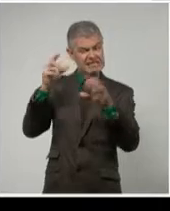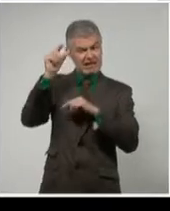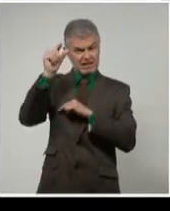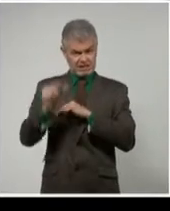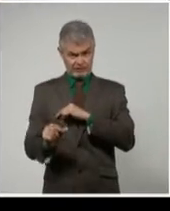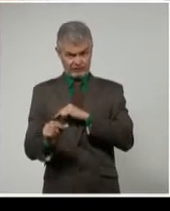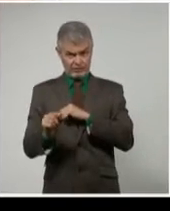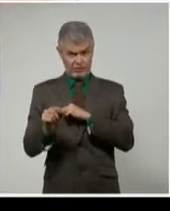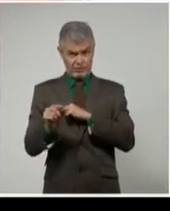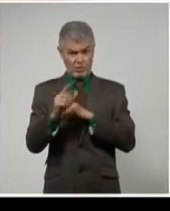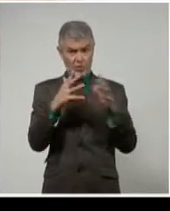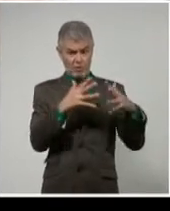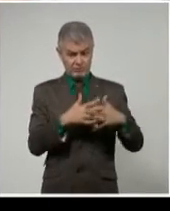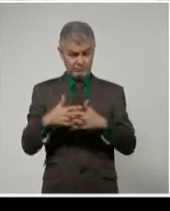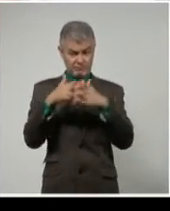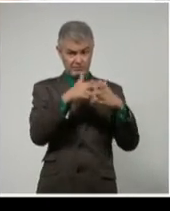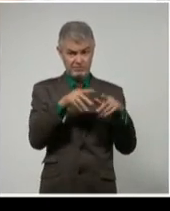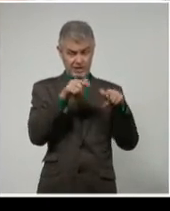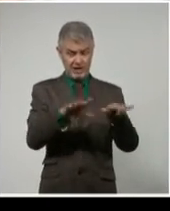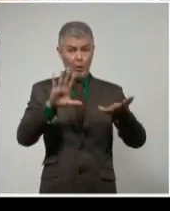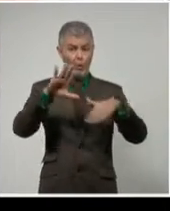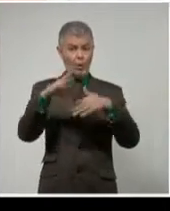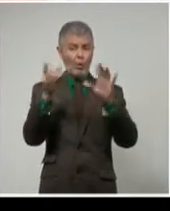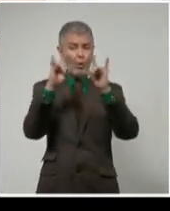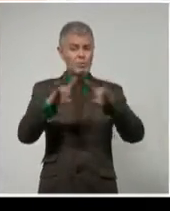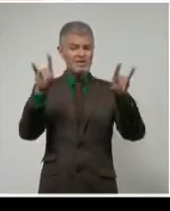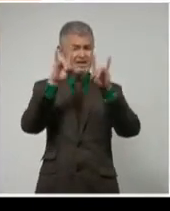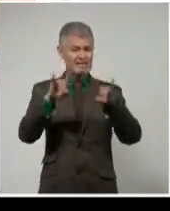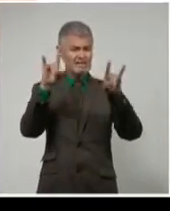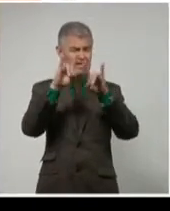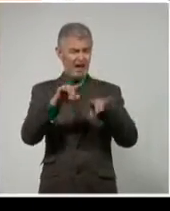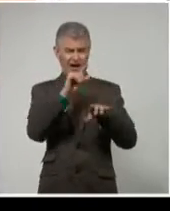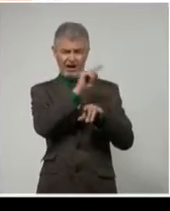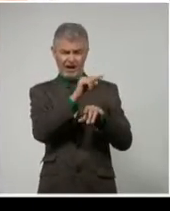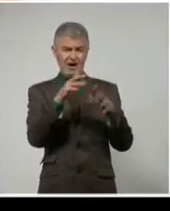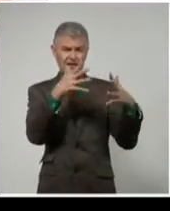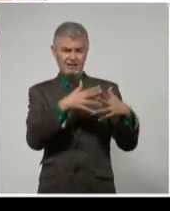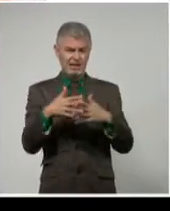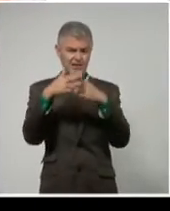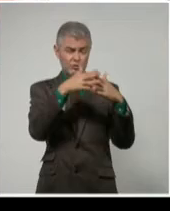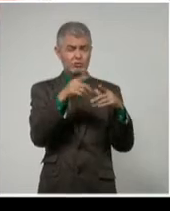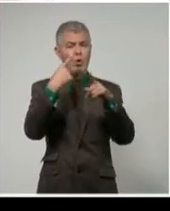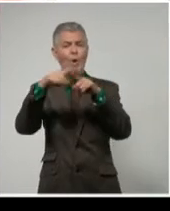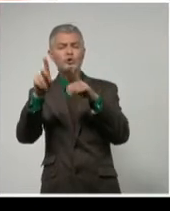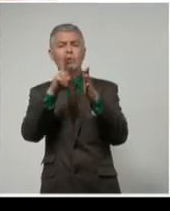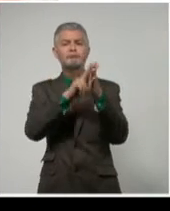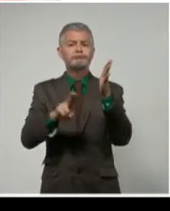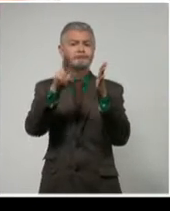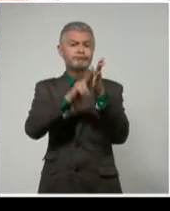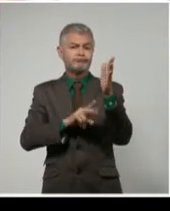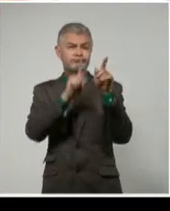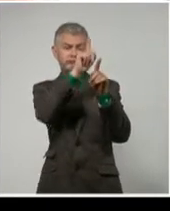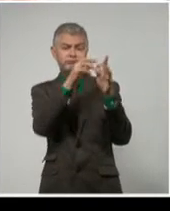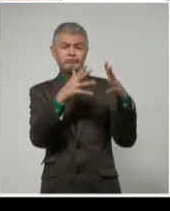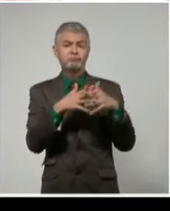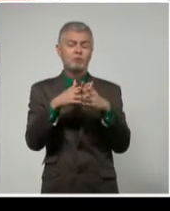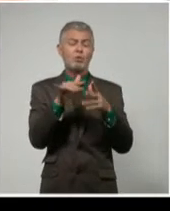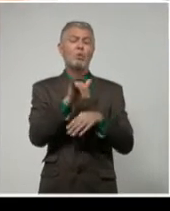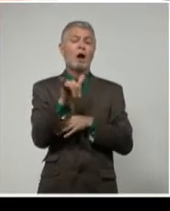científico está ubicado en Estados Unidos, en la Universidad de California en Berkeley, y otro en el Reino Unido, que correspondía